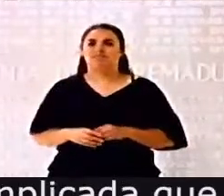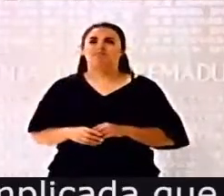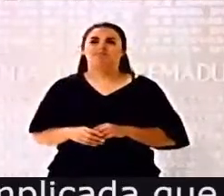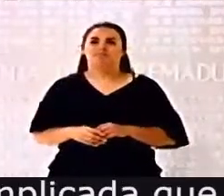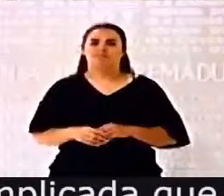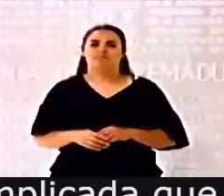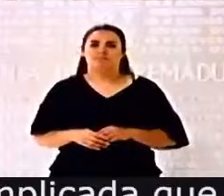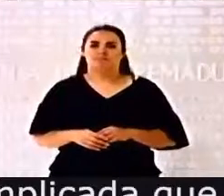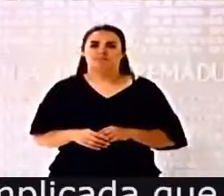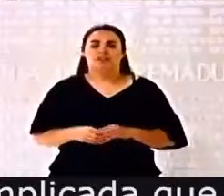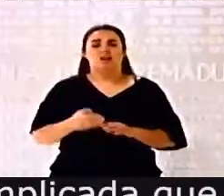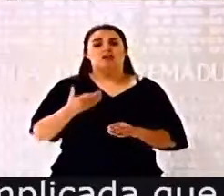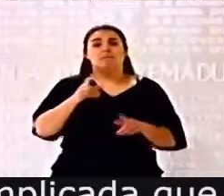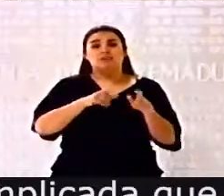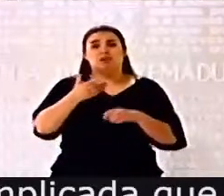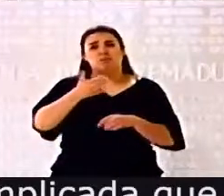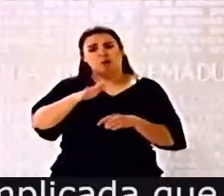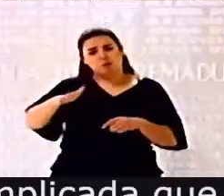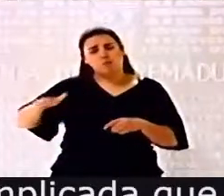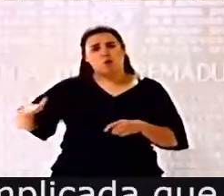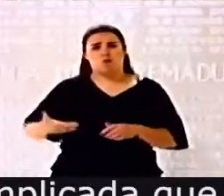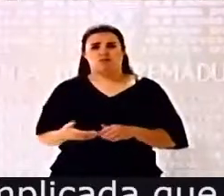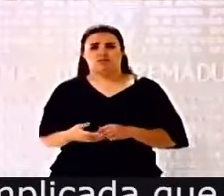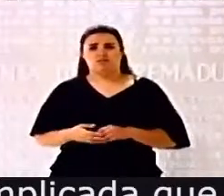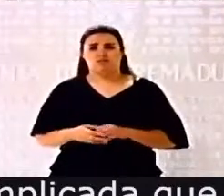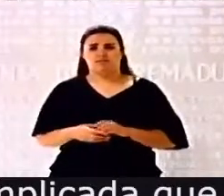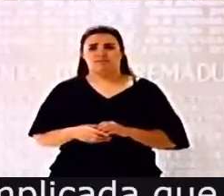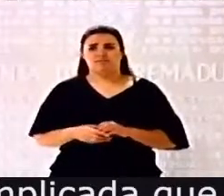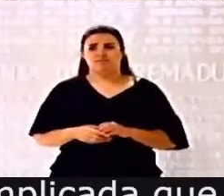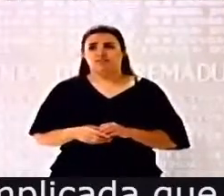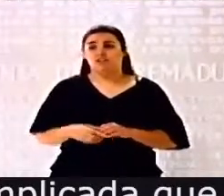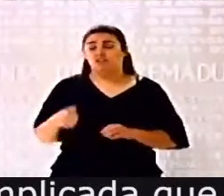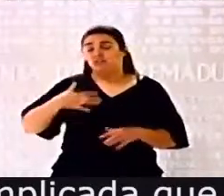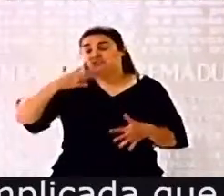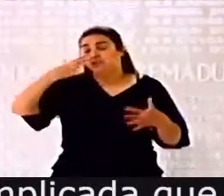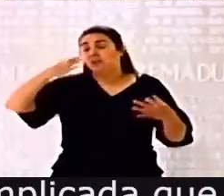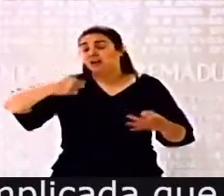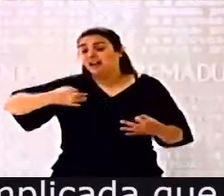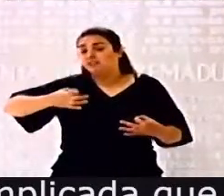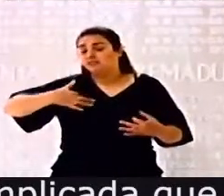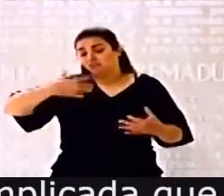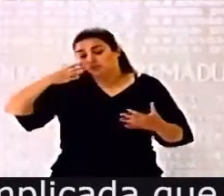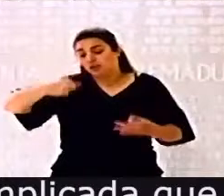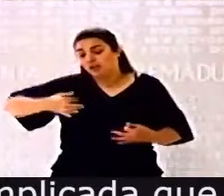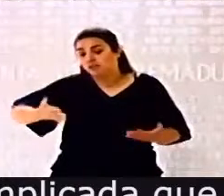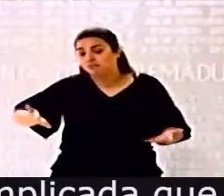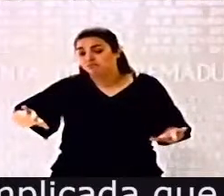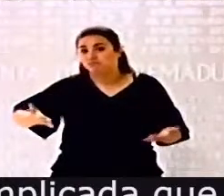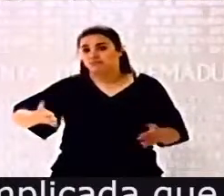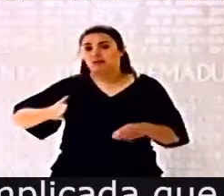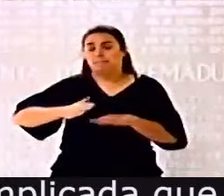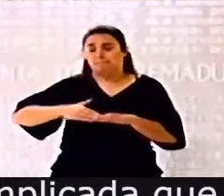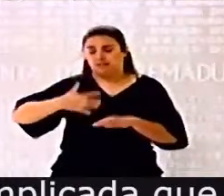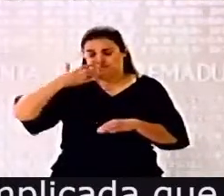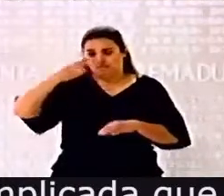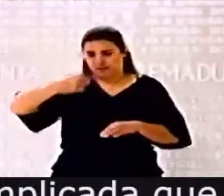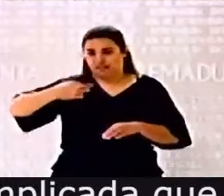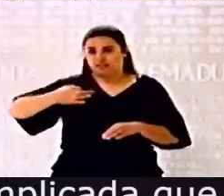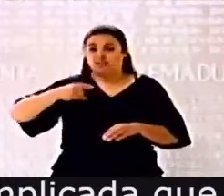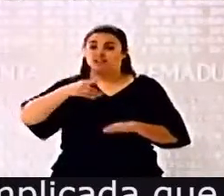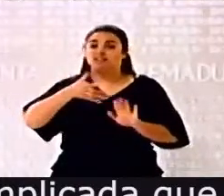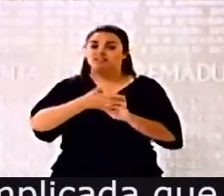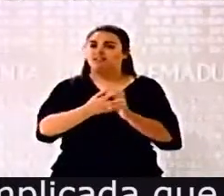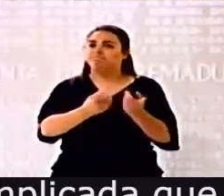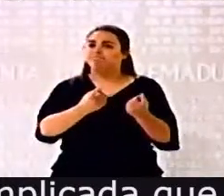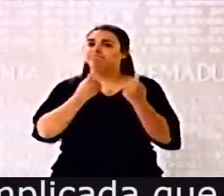que se ha llevado a personas por delante y que yo creo, en honor a la verdad, que eso es una enseñanza